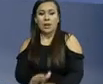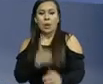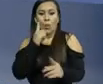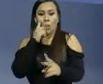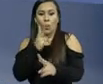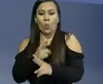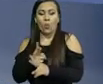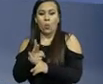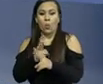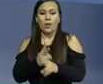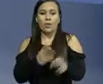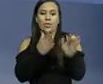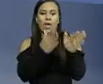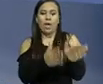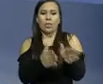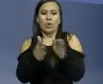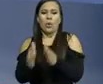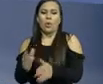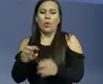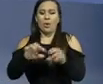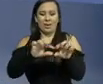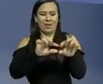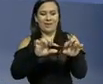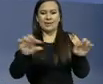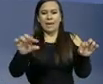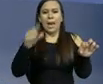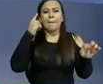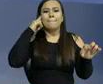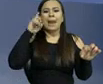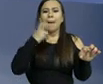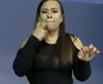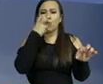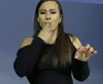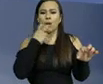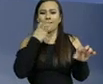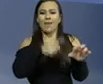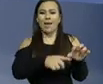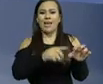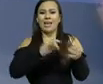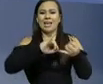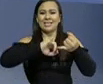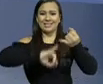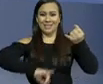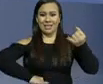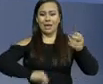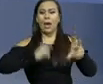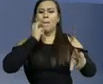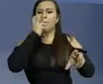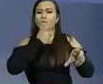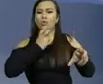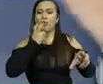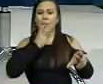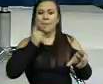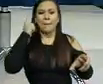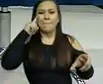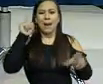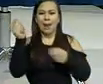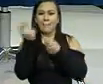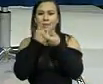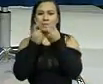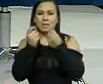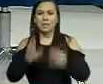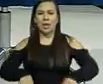cuidado que debe tener el estado ecuatoriano a través de la provisión de medicamentos para todo este